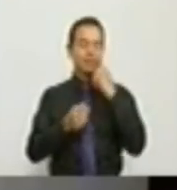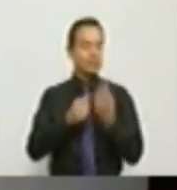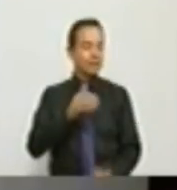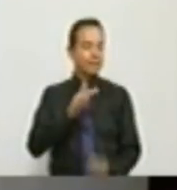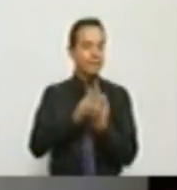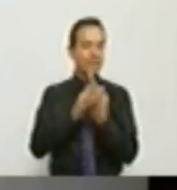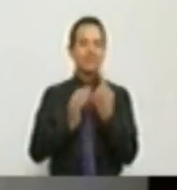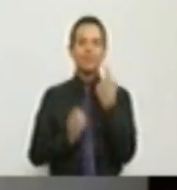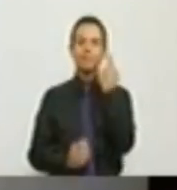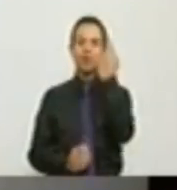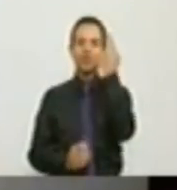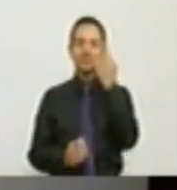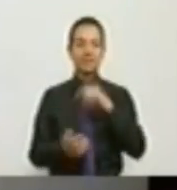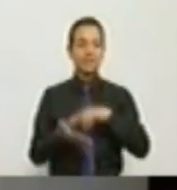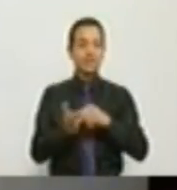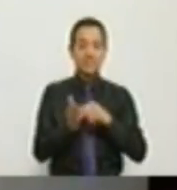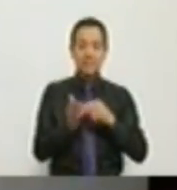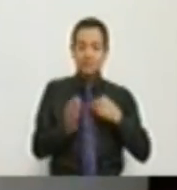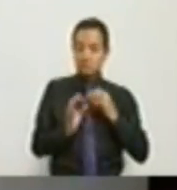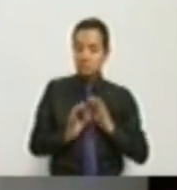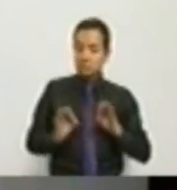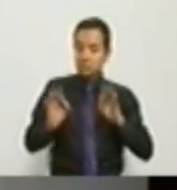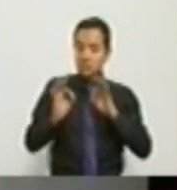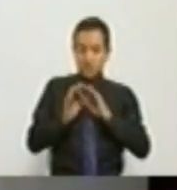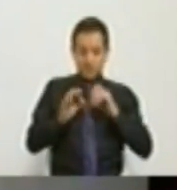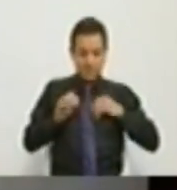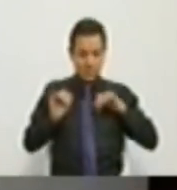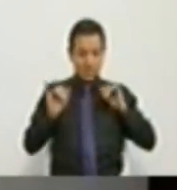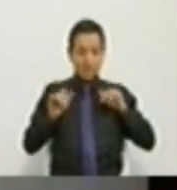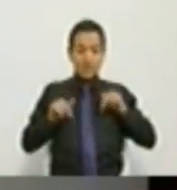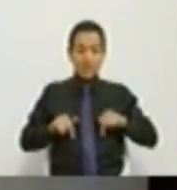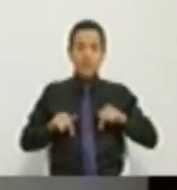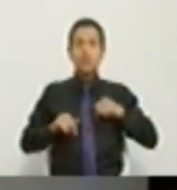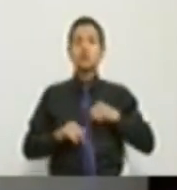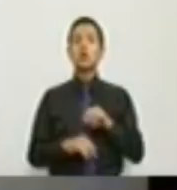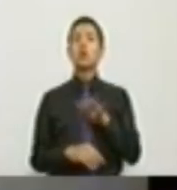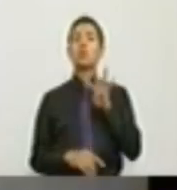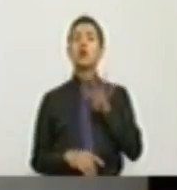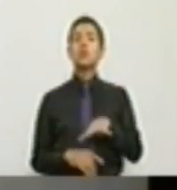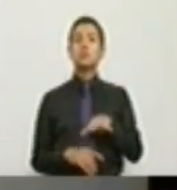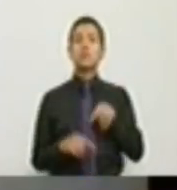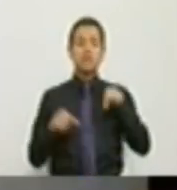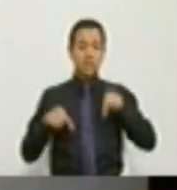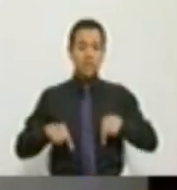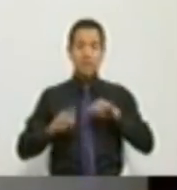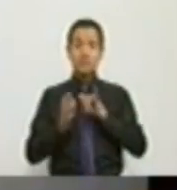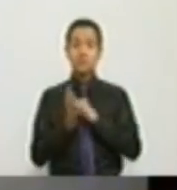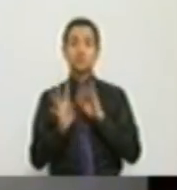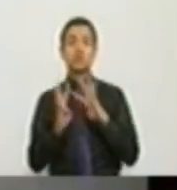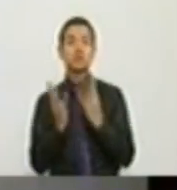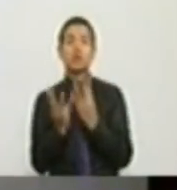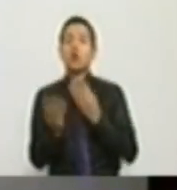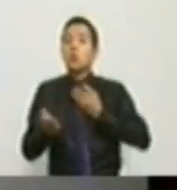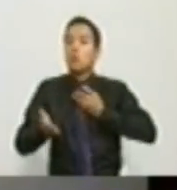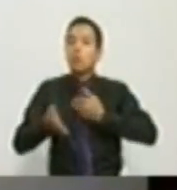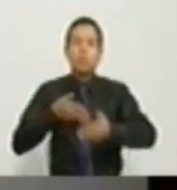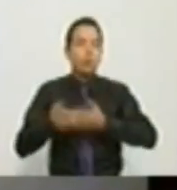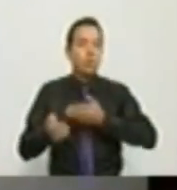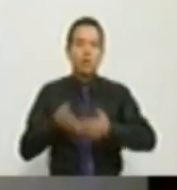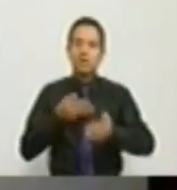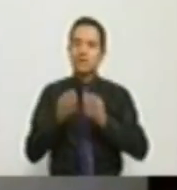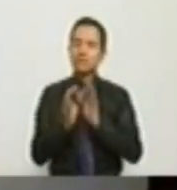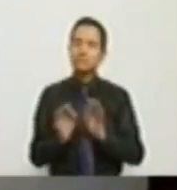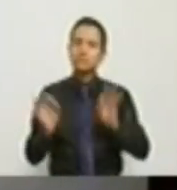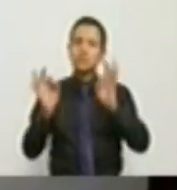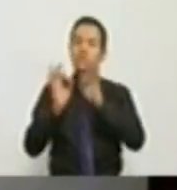y no nos interesa que solo vayamos a estar 4 meses aquí en el Congreso de la República, porque nos parece que tener un fallo